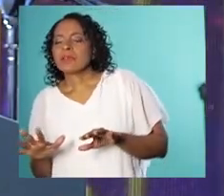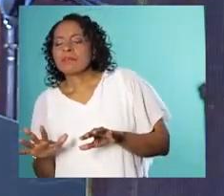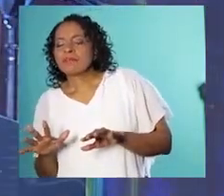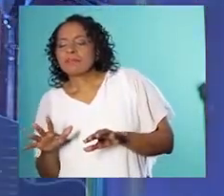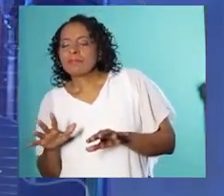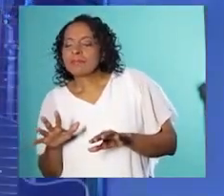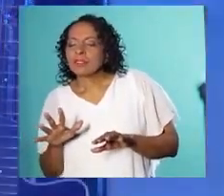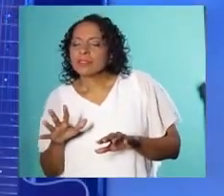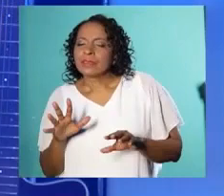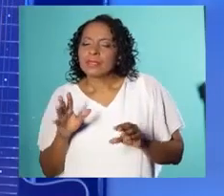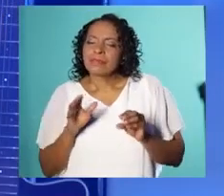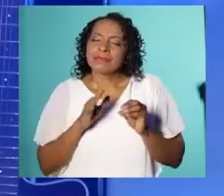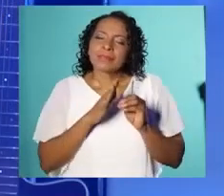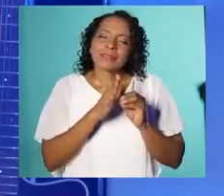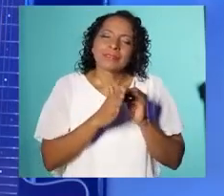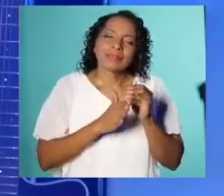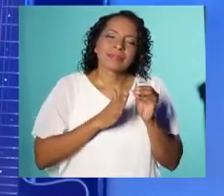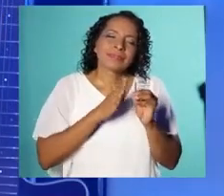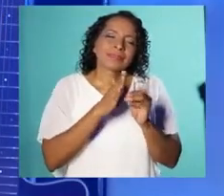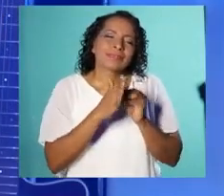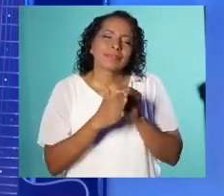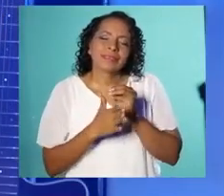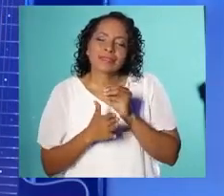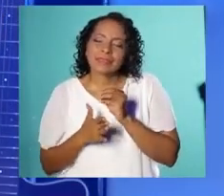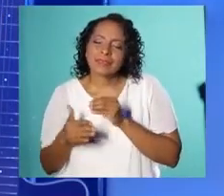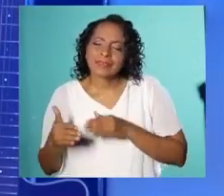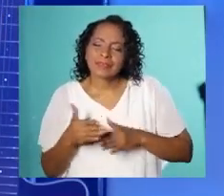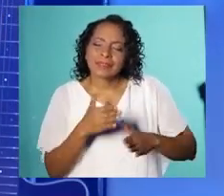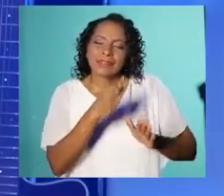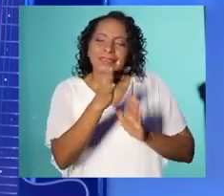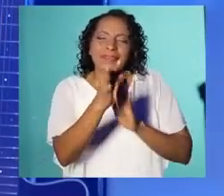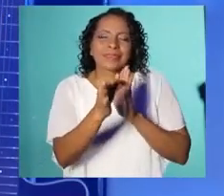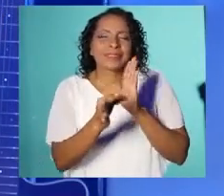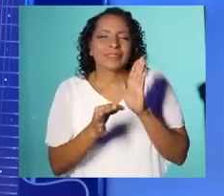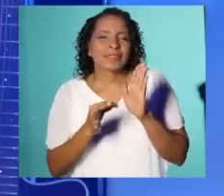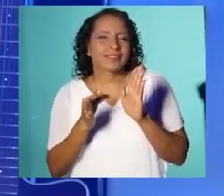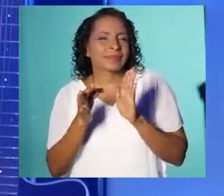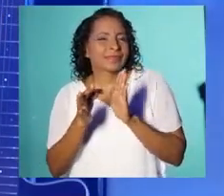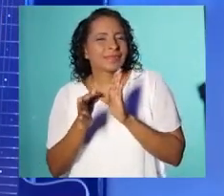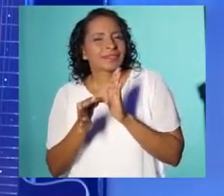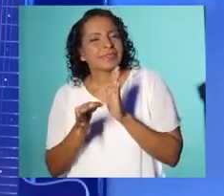Vamos despacio, que tengo tiempo.